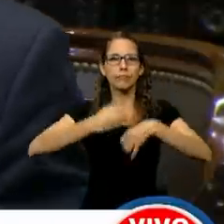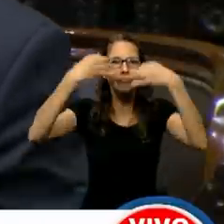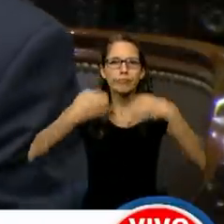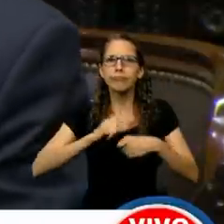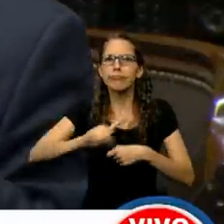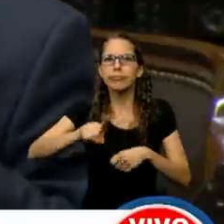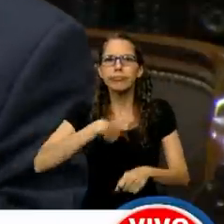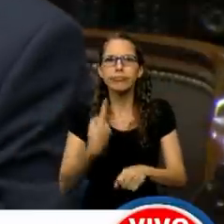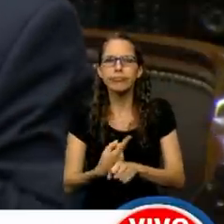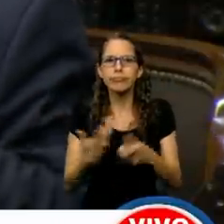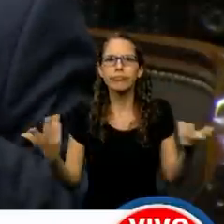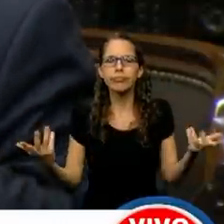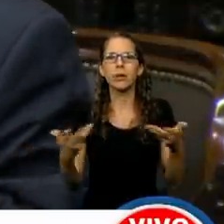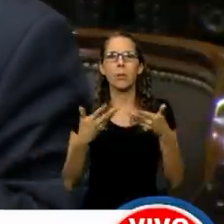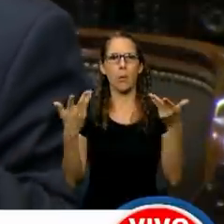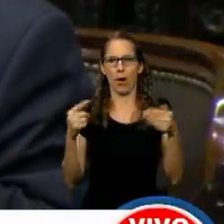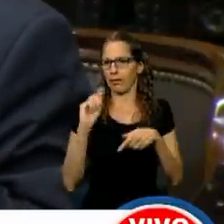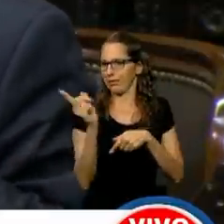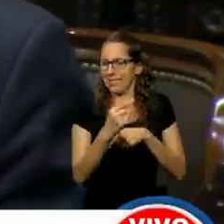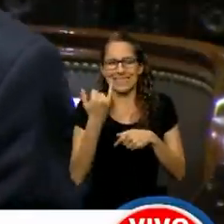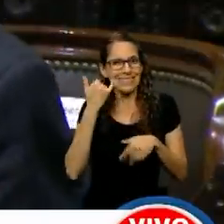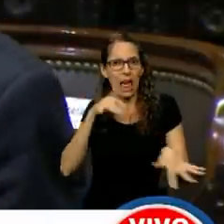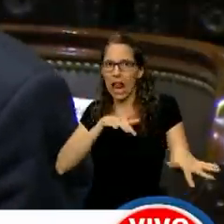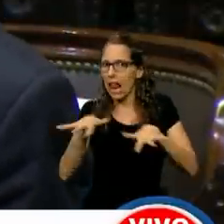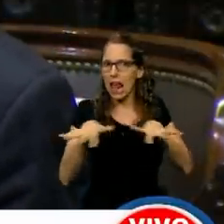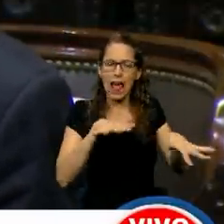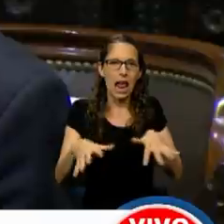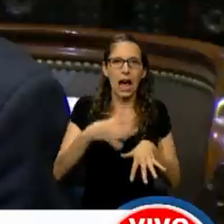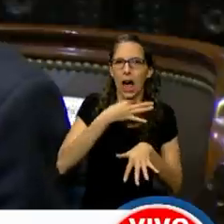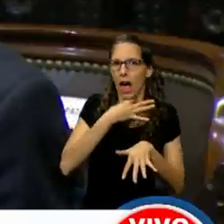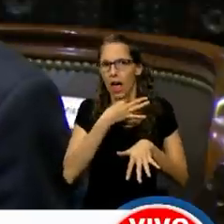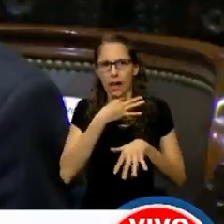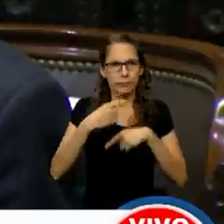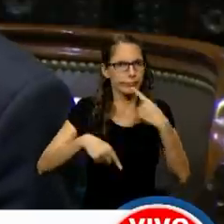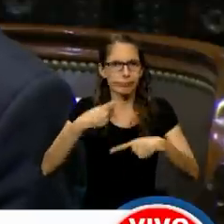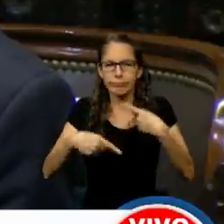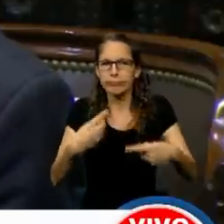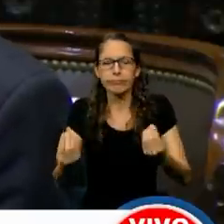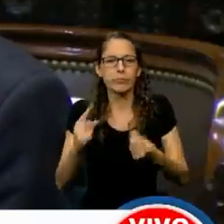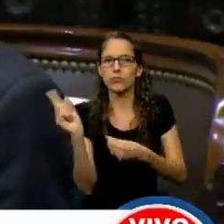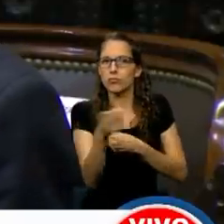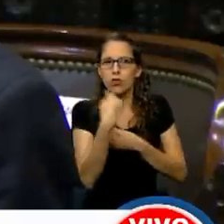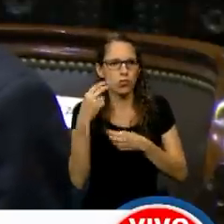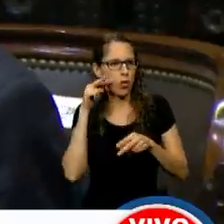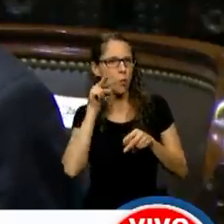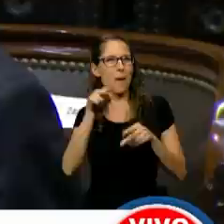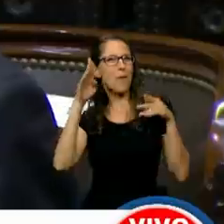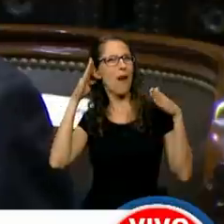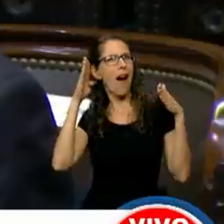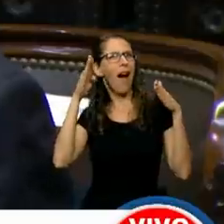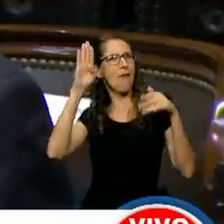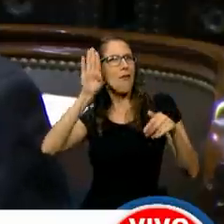está más sumida en estos en esta vorágine en esta escala descendente que poco podemos ver como un horizonte